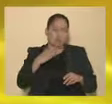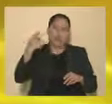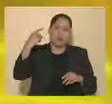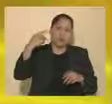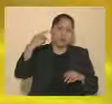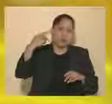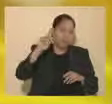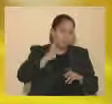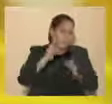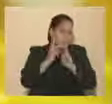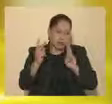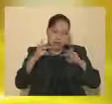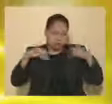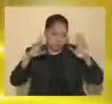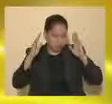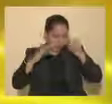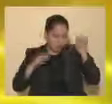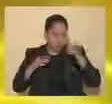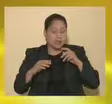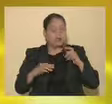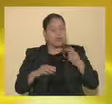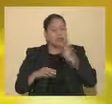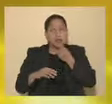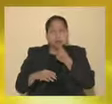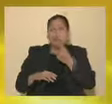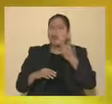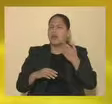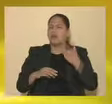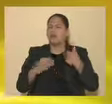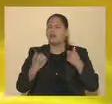vecino, de la vecina, qué sé yo. El niño tiene que saber que el